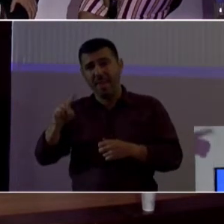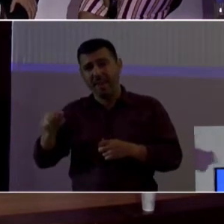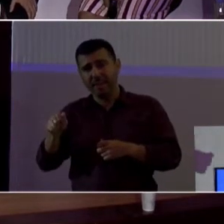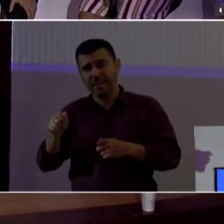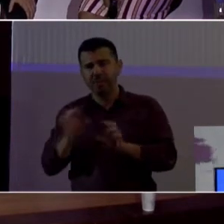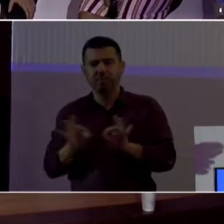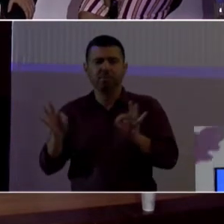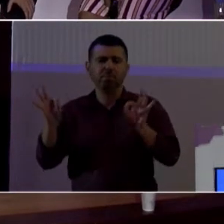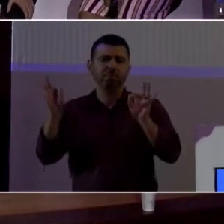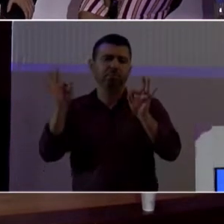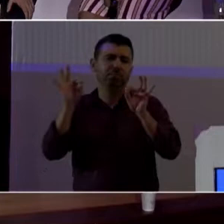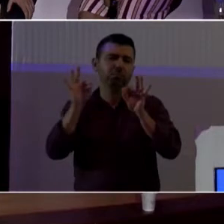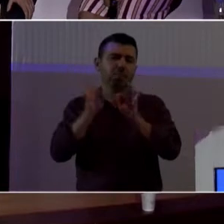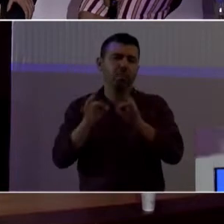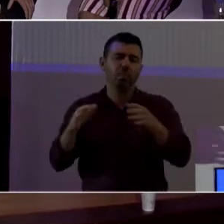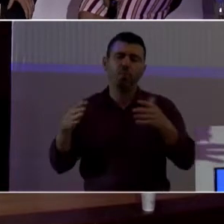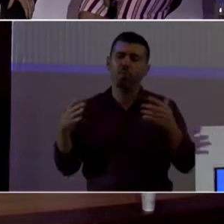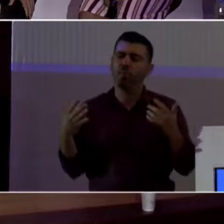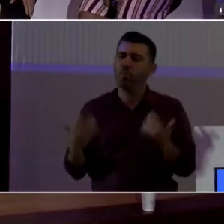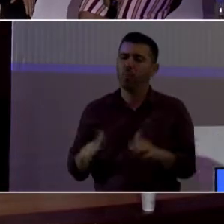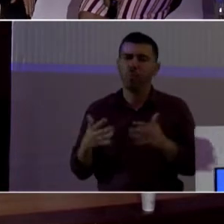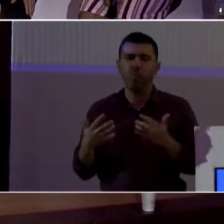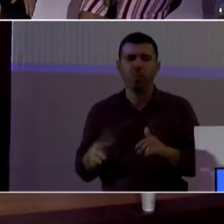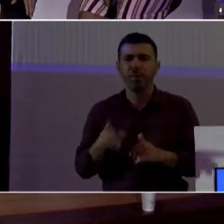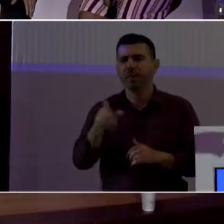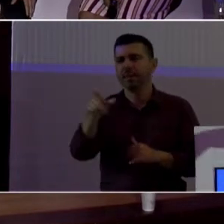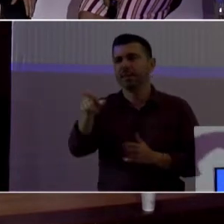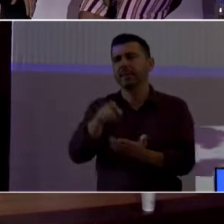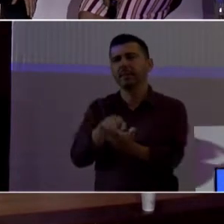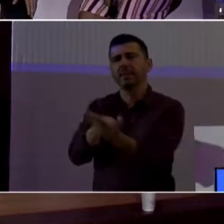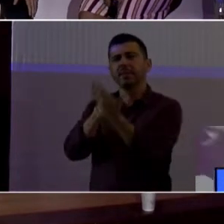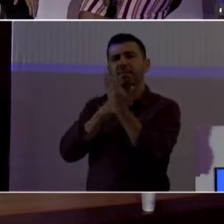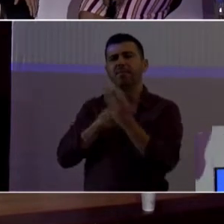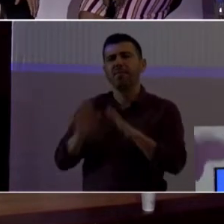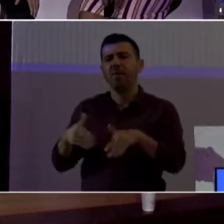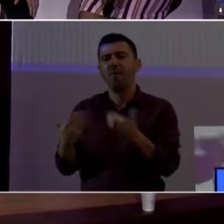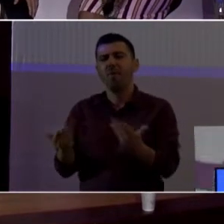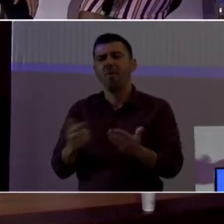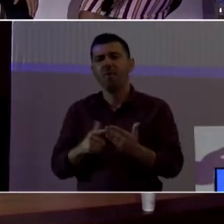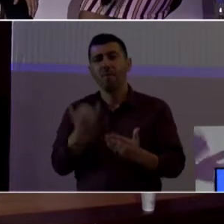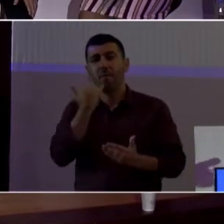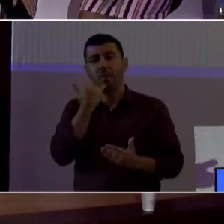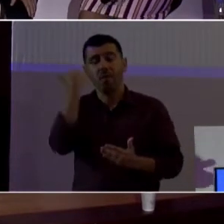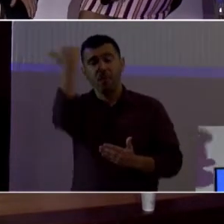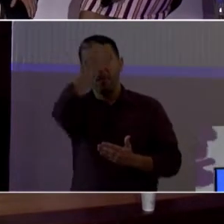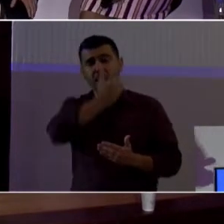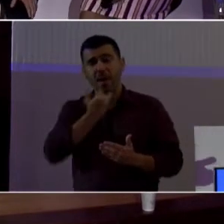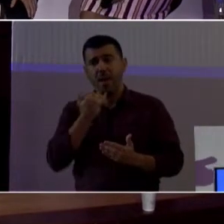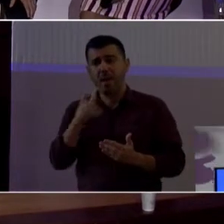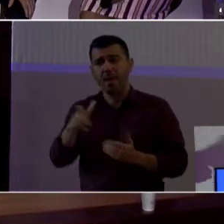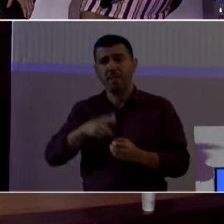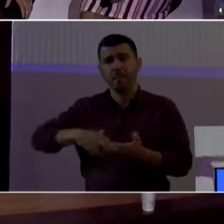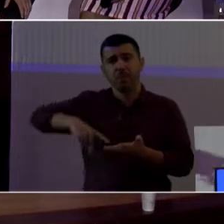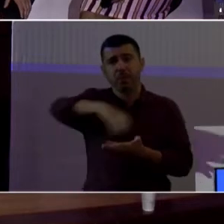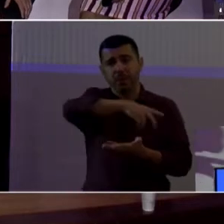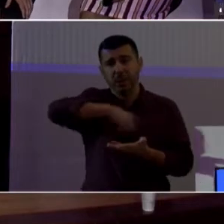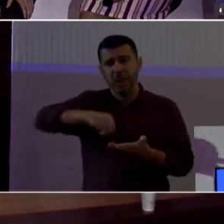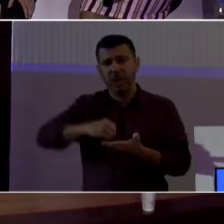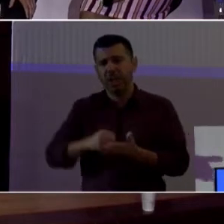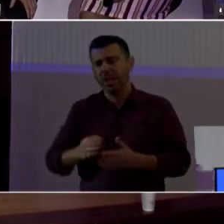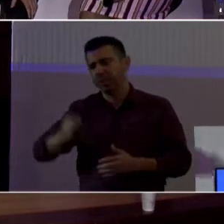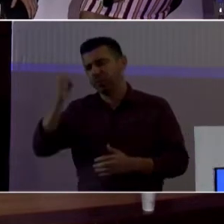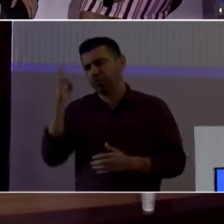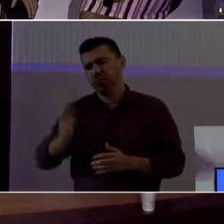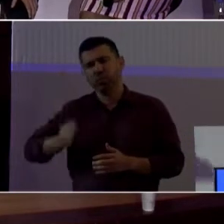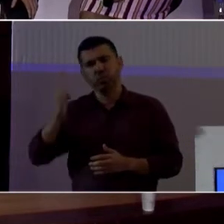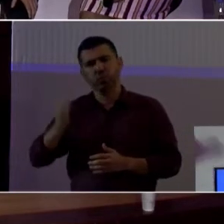experiencias desde el territorio, cómo venimos avanzando. No es el único ejemplo. Santander siempre ha liderado